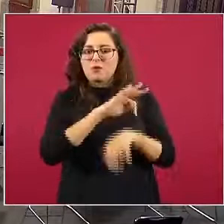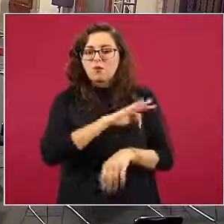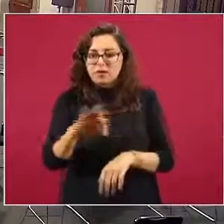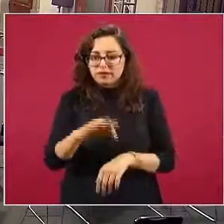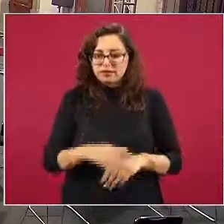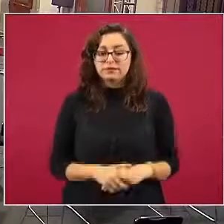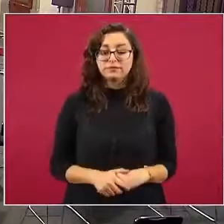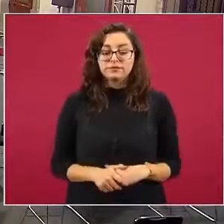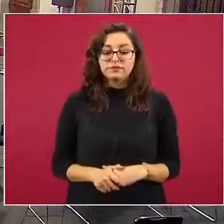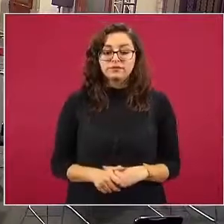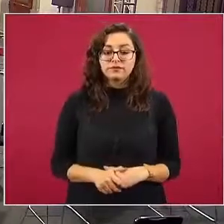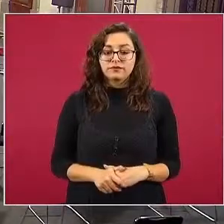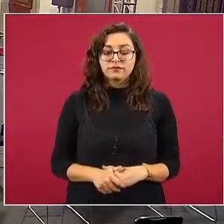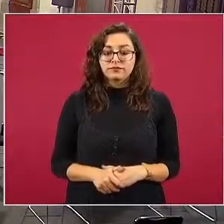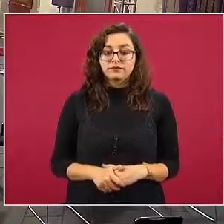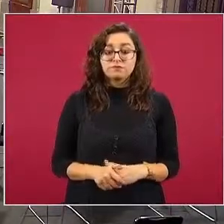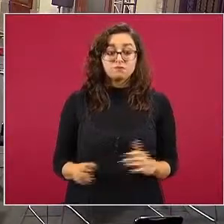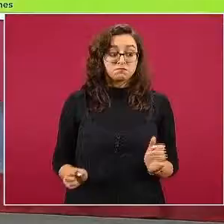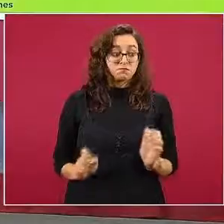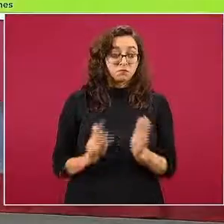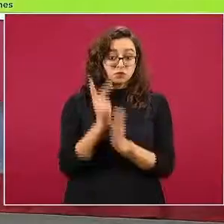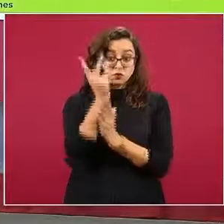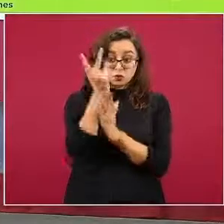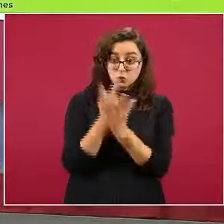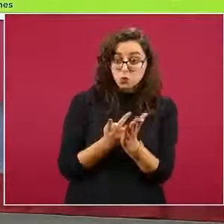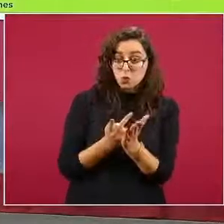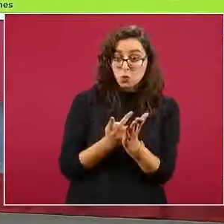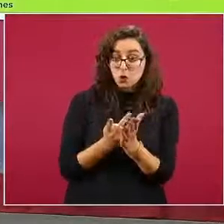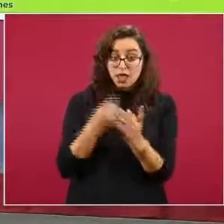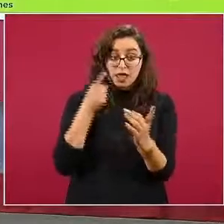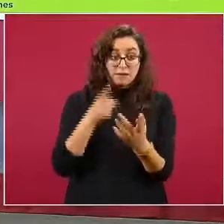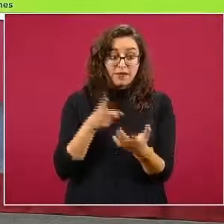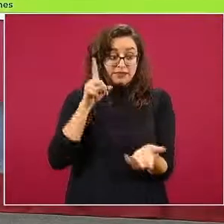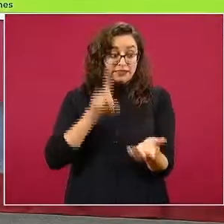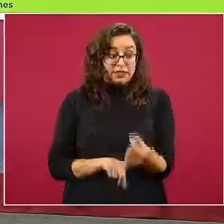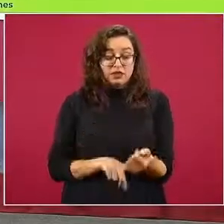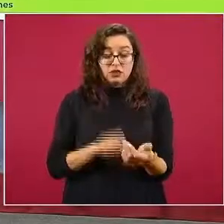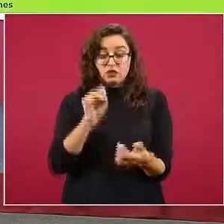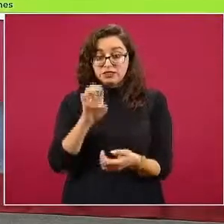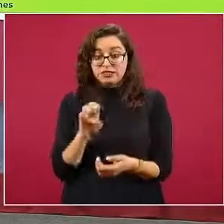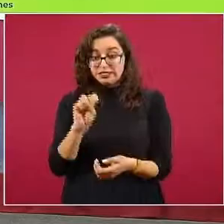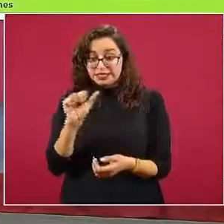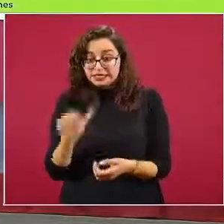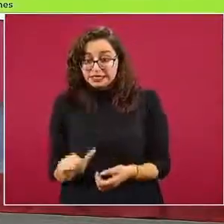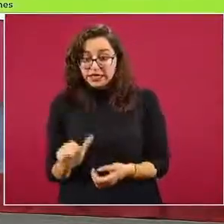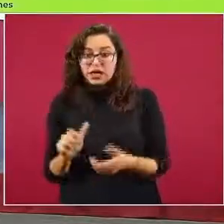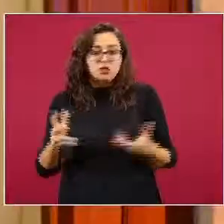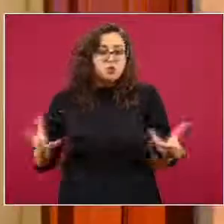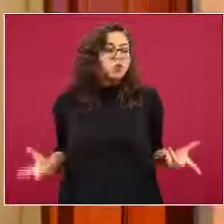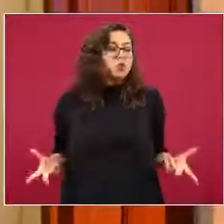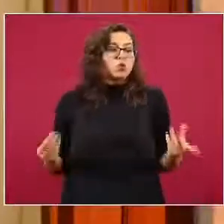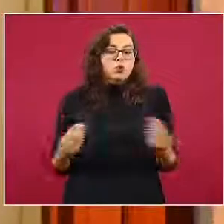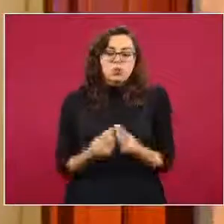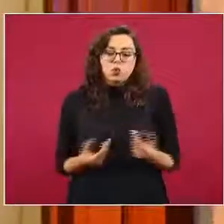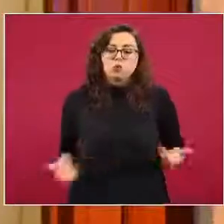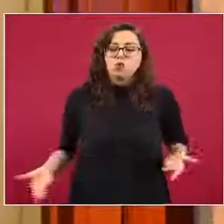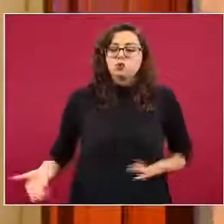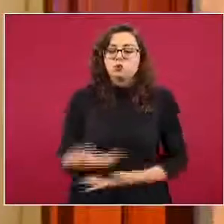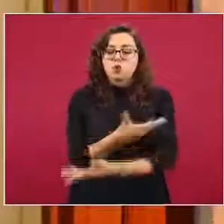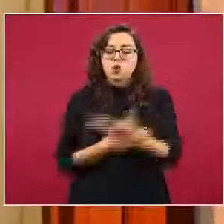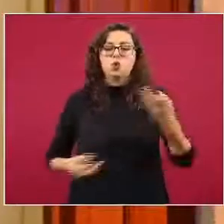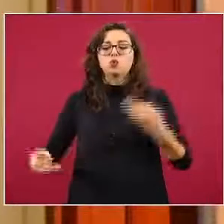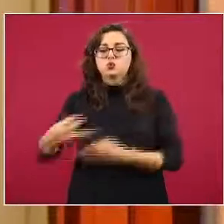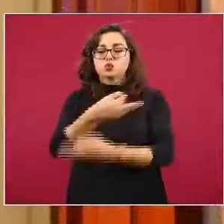En ese sentido, no es un programa único de la Secretaría de Salud, es una cooperación transversal donde todas las